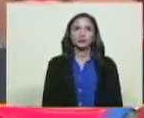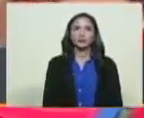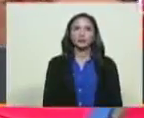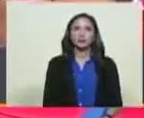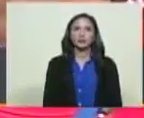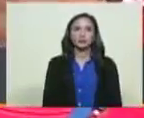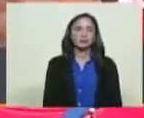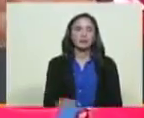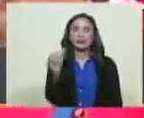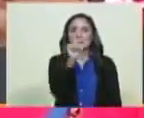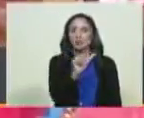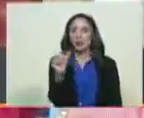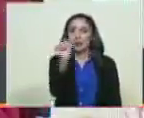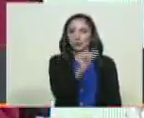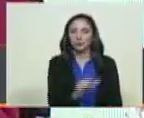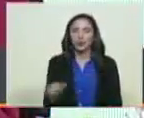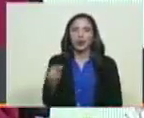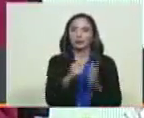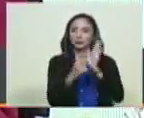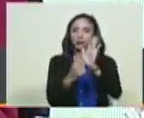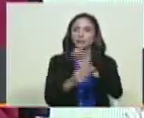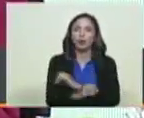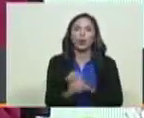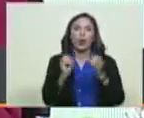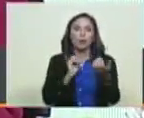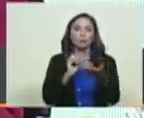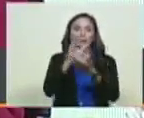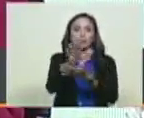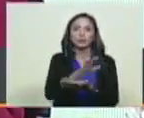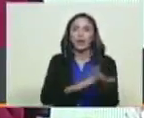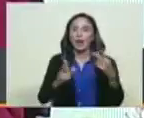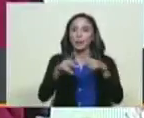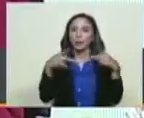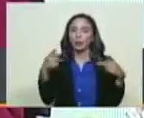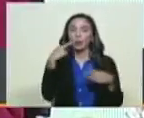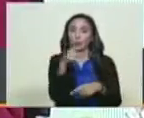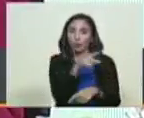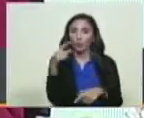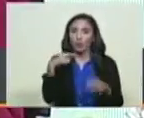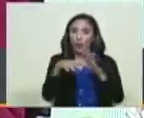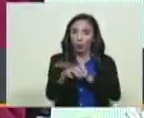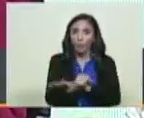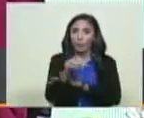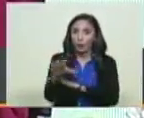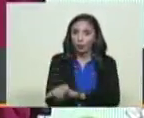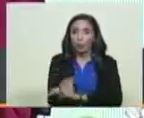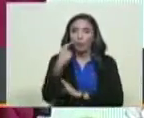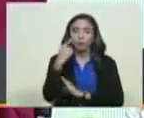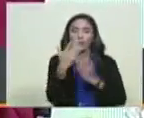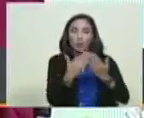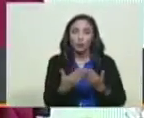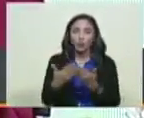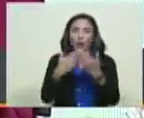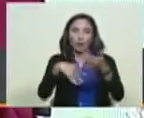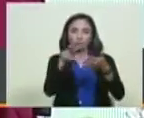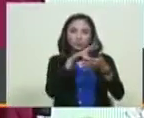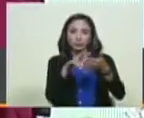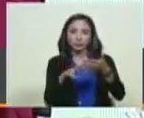todas las semanas reproduzco el periódico y ustedes deben comprarlo conseguirlo estudiarlo